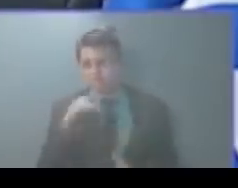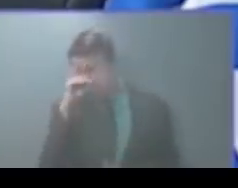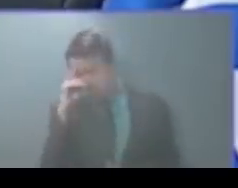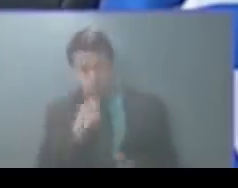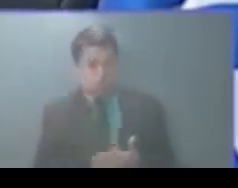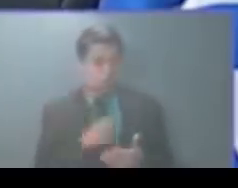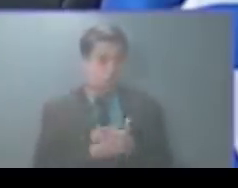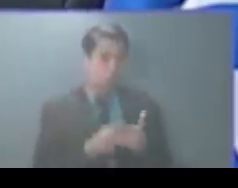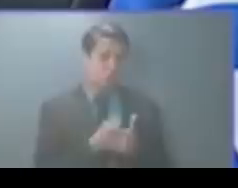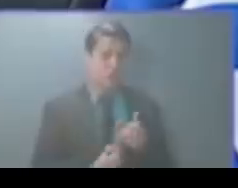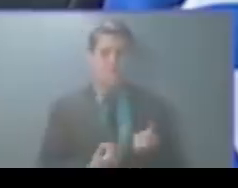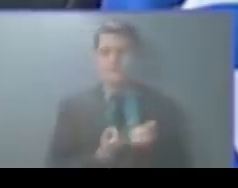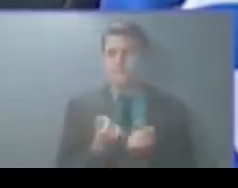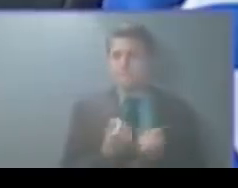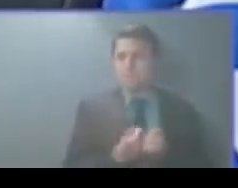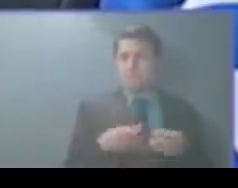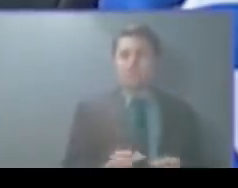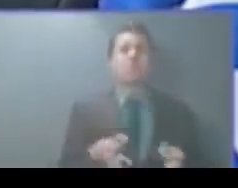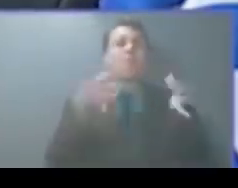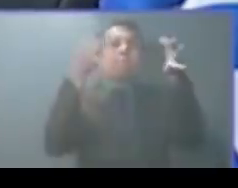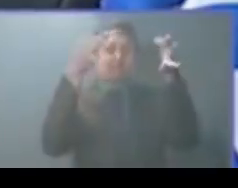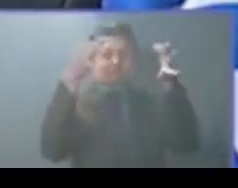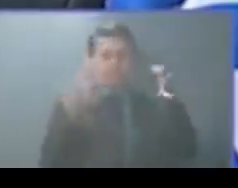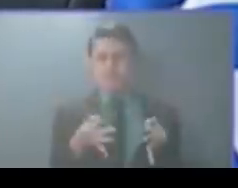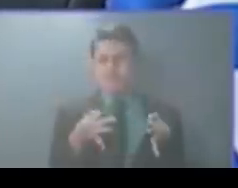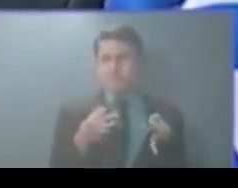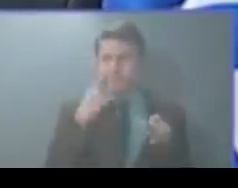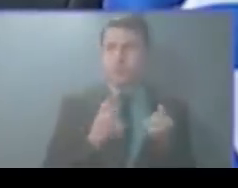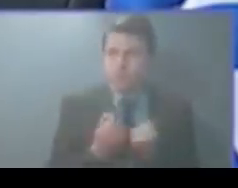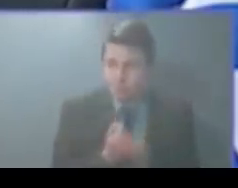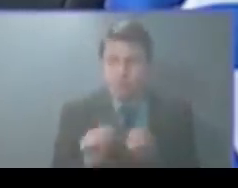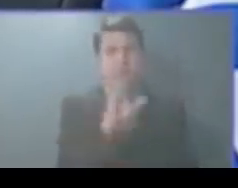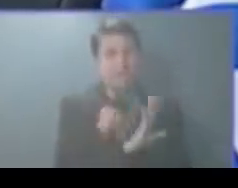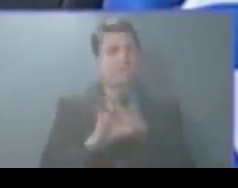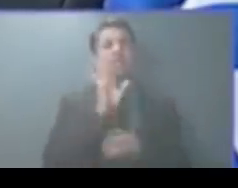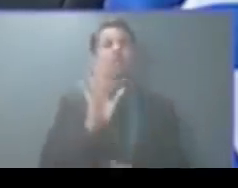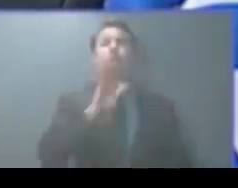sacrificaron con integridad por la defensa de su patria.